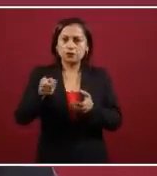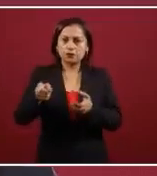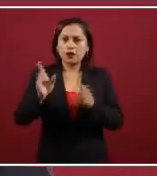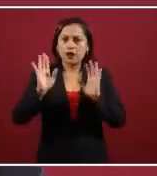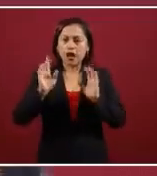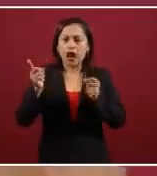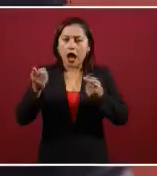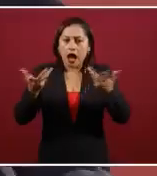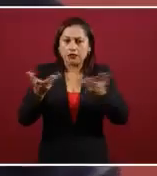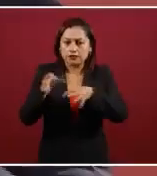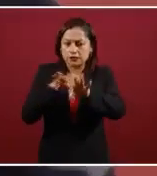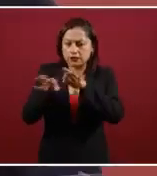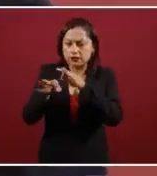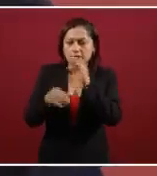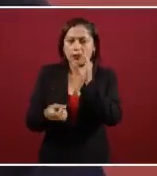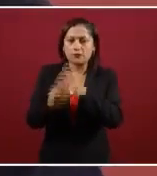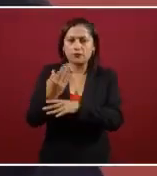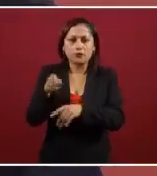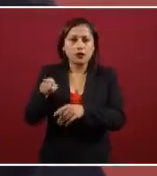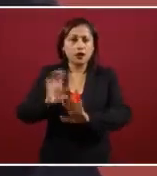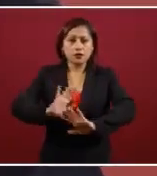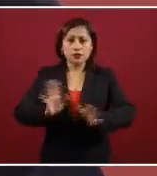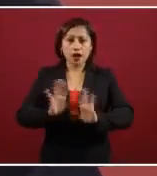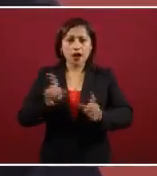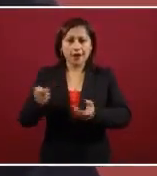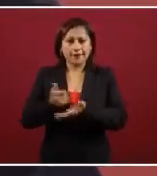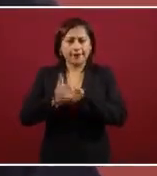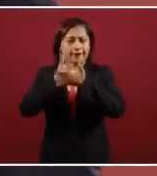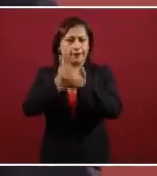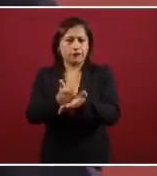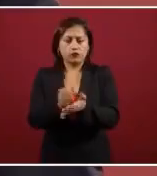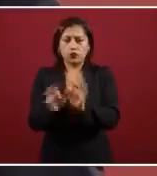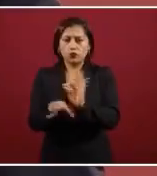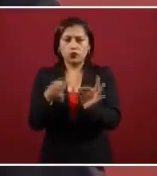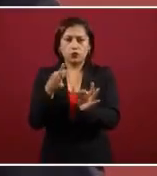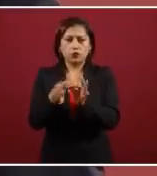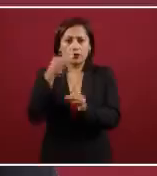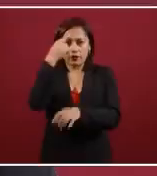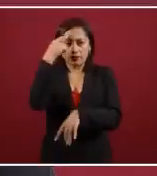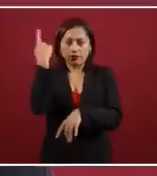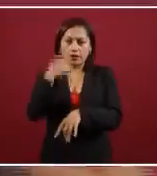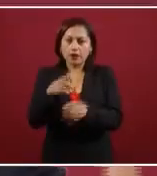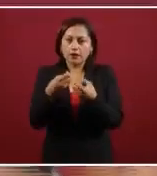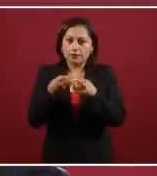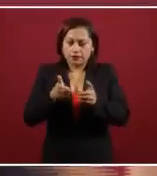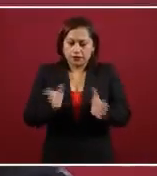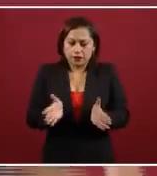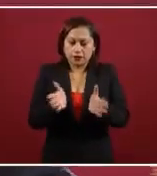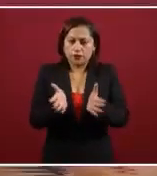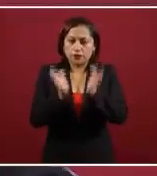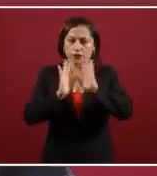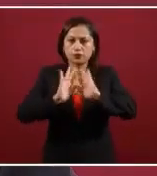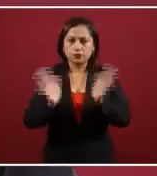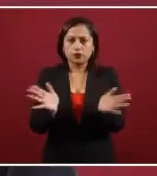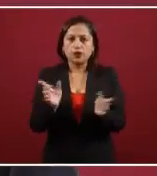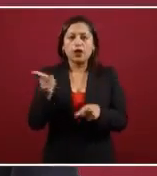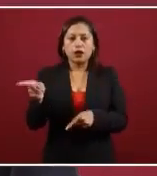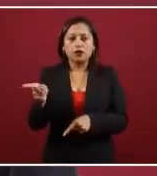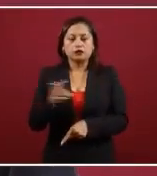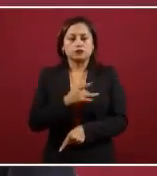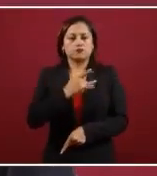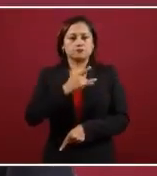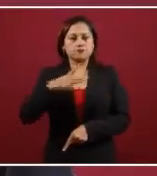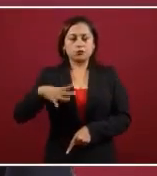empleos es una gran contribución para el desarrollo del país y debe ser un timbre de orgullo,